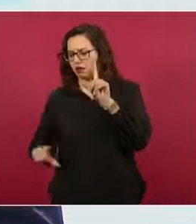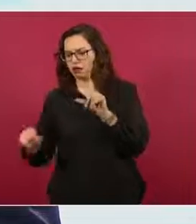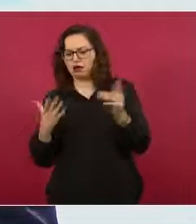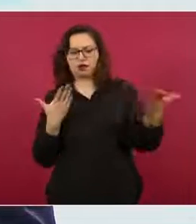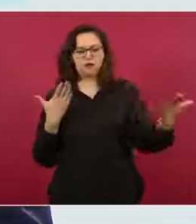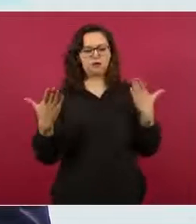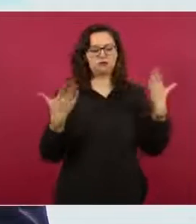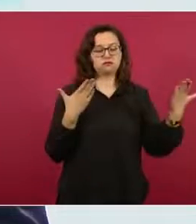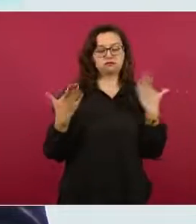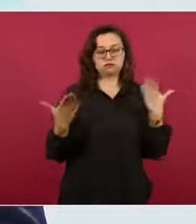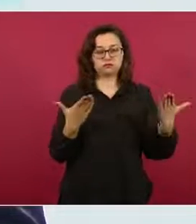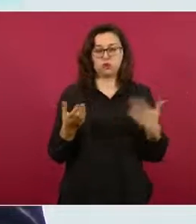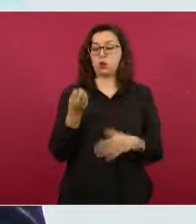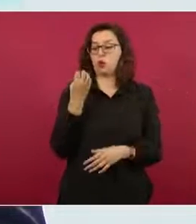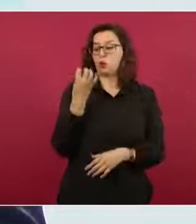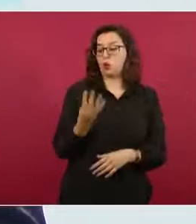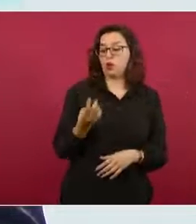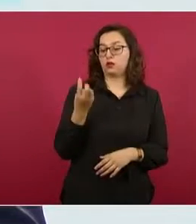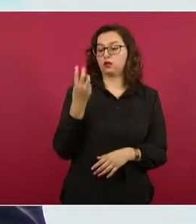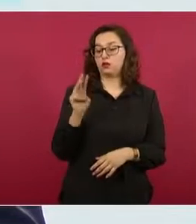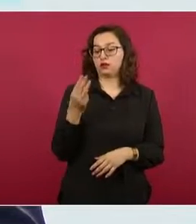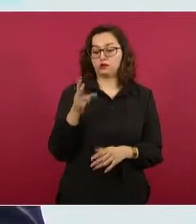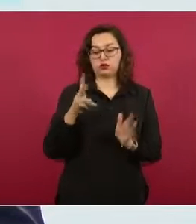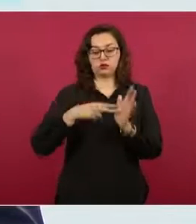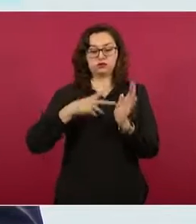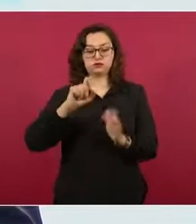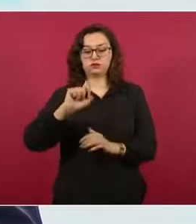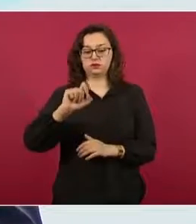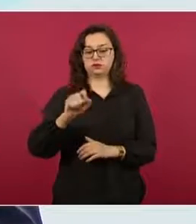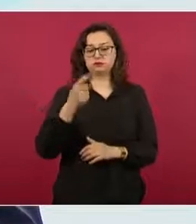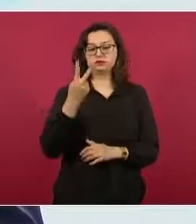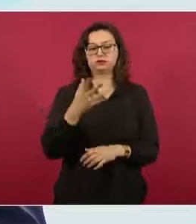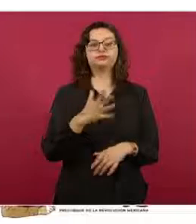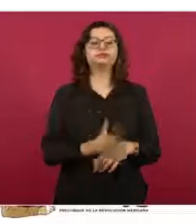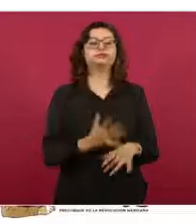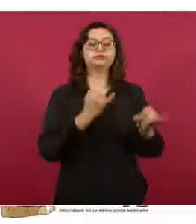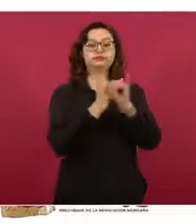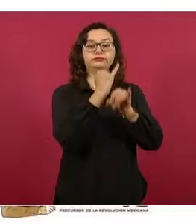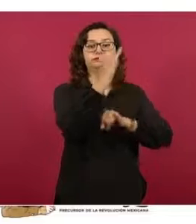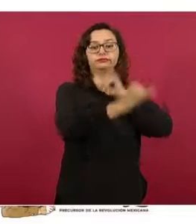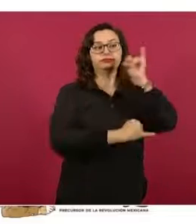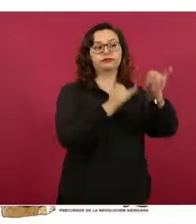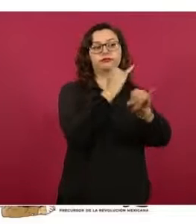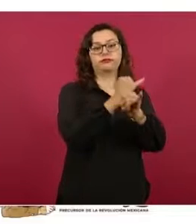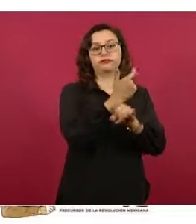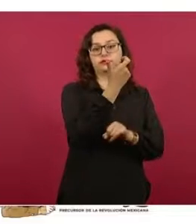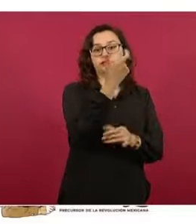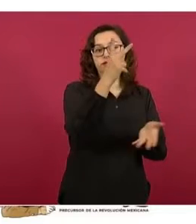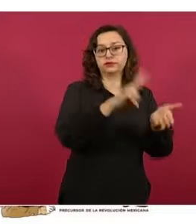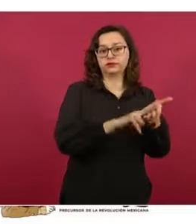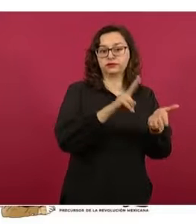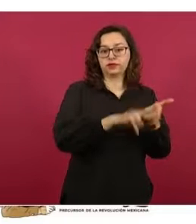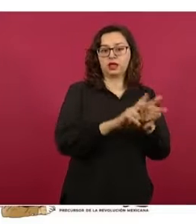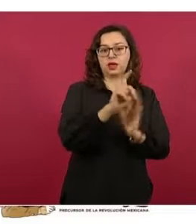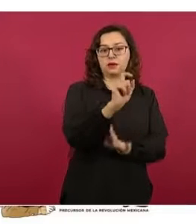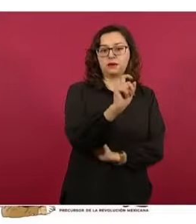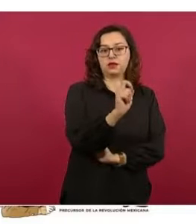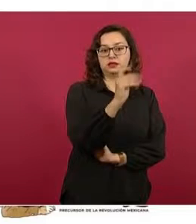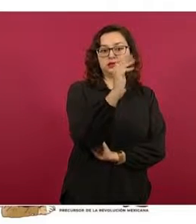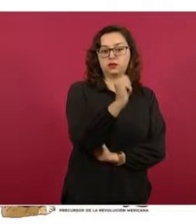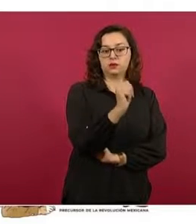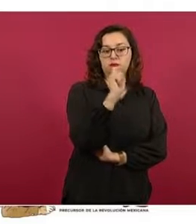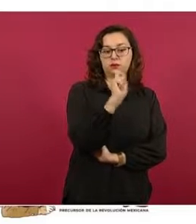mayo de este año, tenemos que sería 29 pesos con 22 centavos el kilo, y